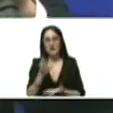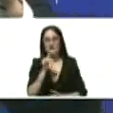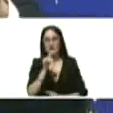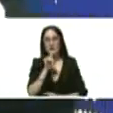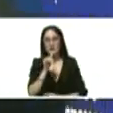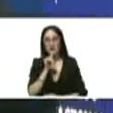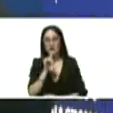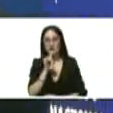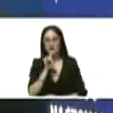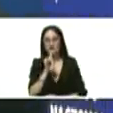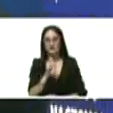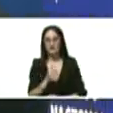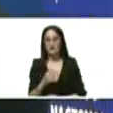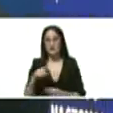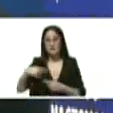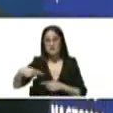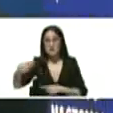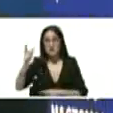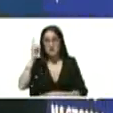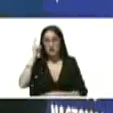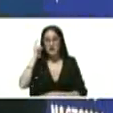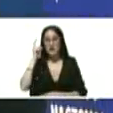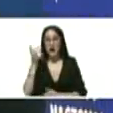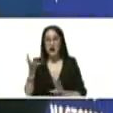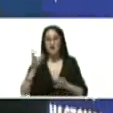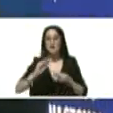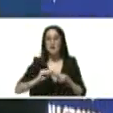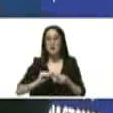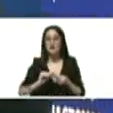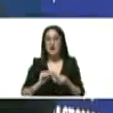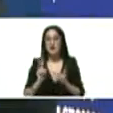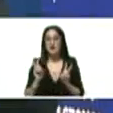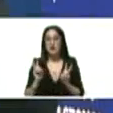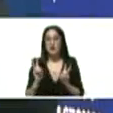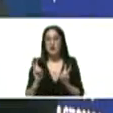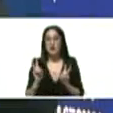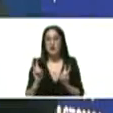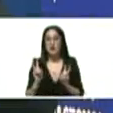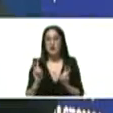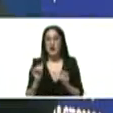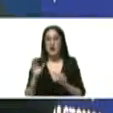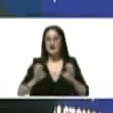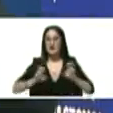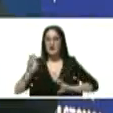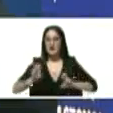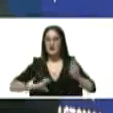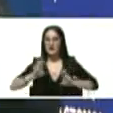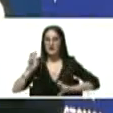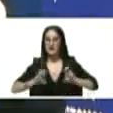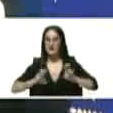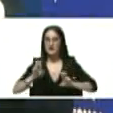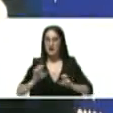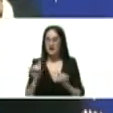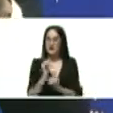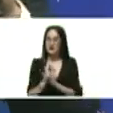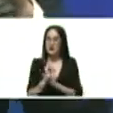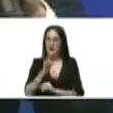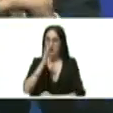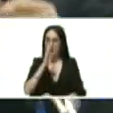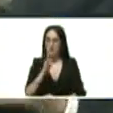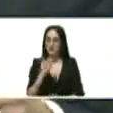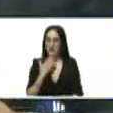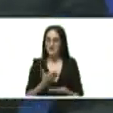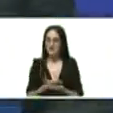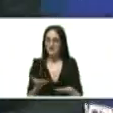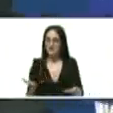información y en los próximos días estaremos actualizando con detalle toda esta estadística en la página web del banco. Muchas gracias.